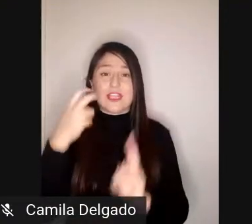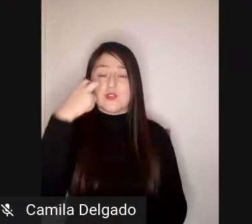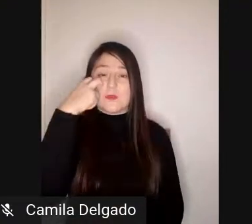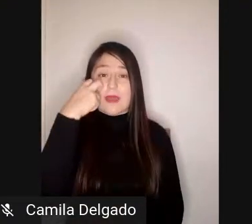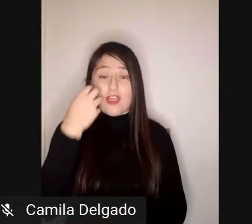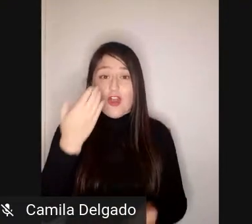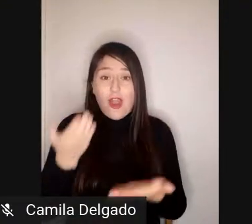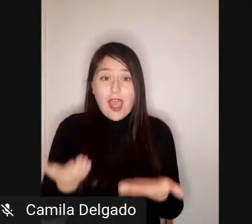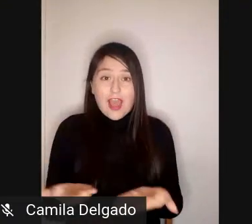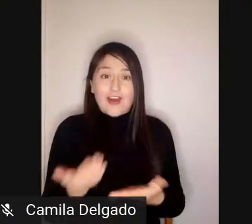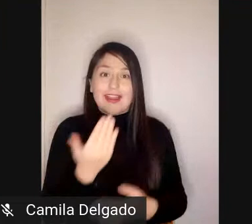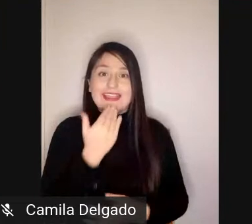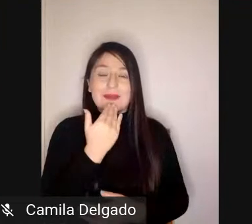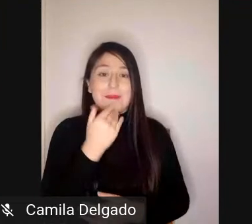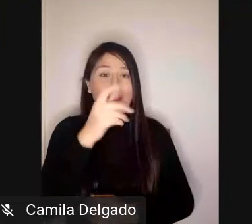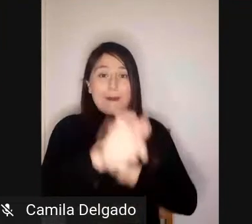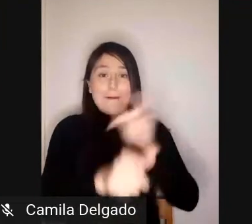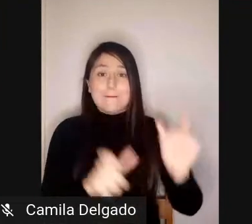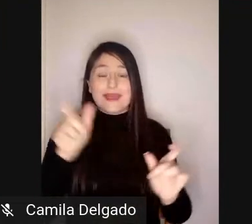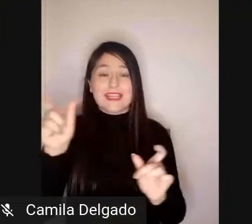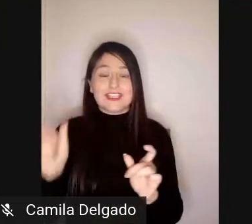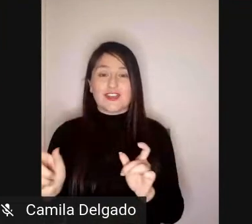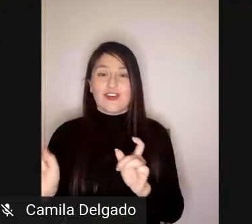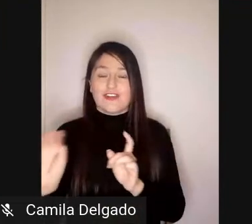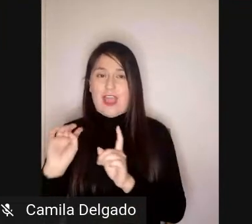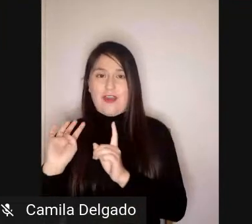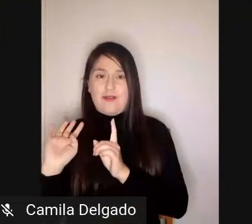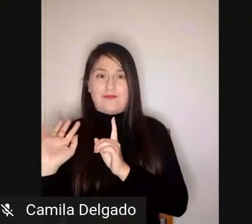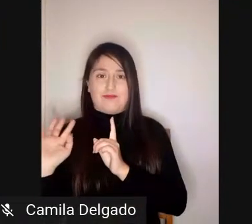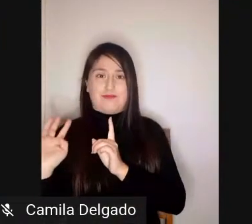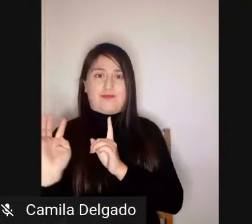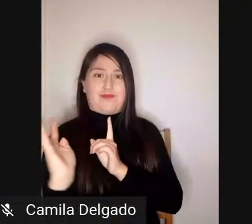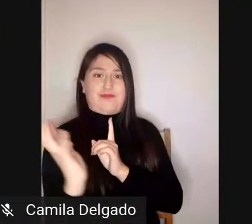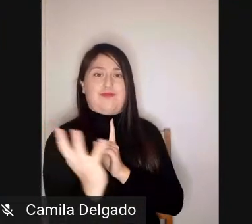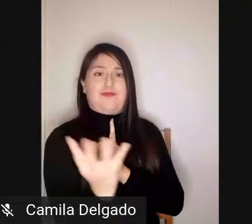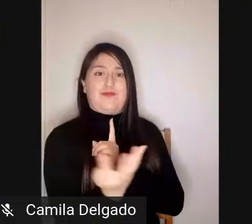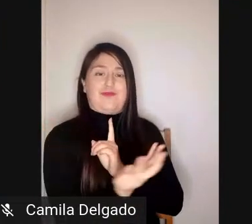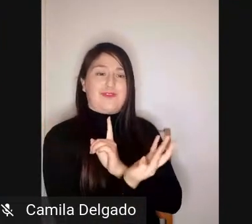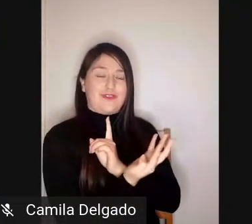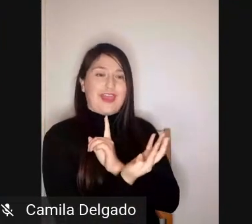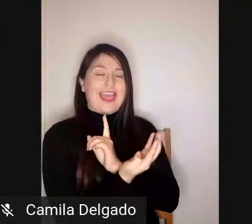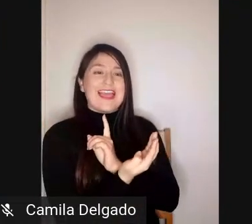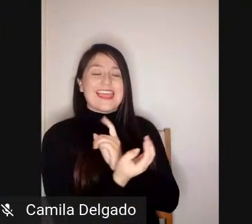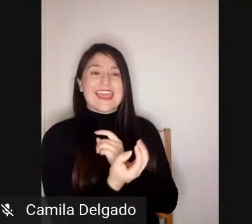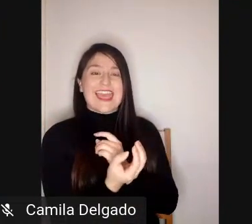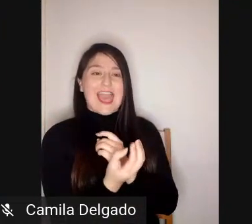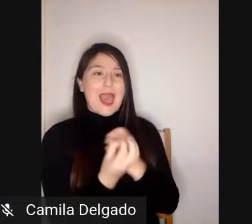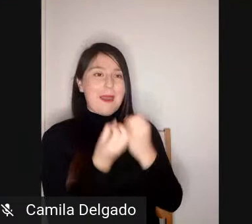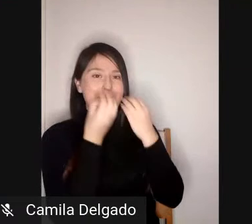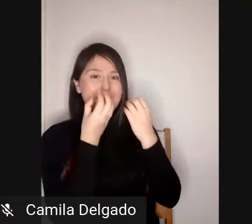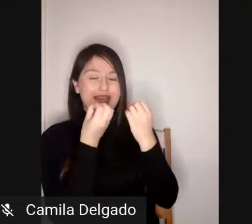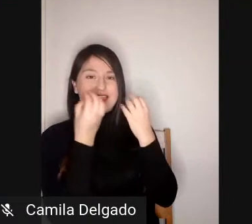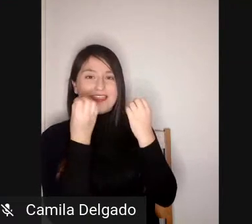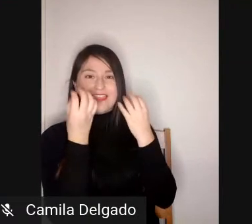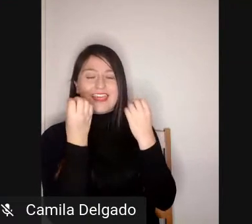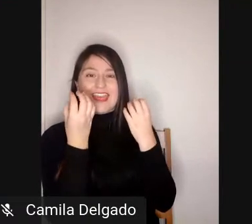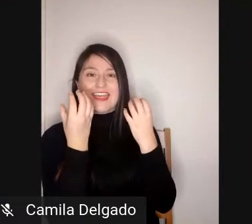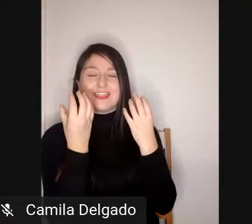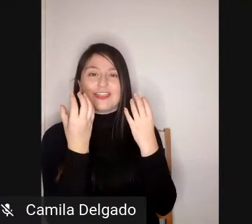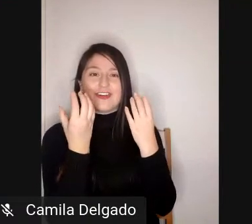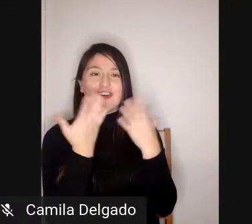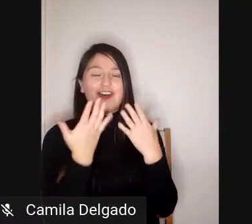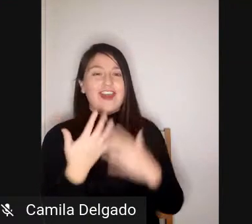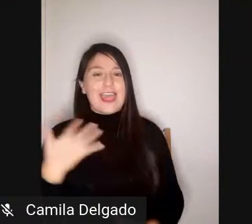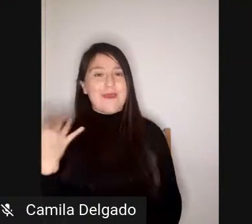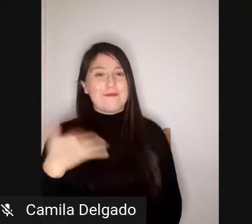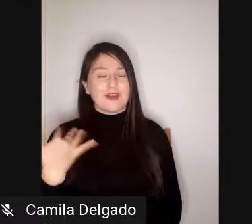que me rodea y me está enseñando y estamos aprendiendo en conjunto a generar la importancia de lo que es el enfoque de